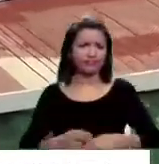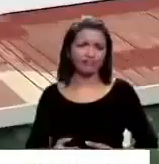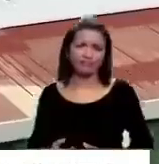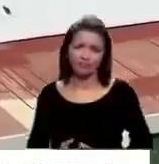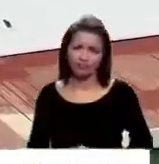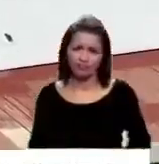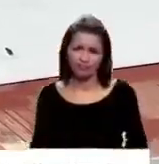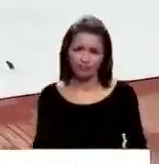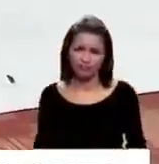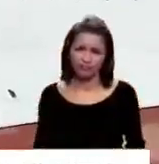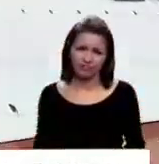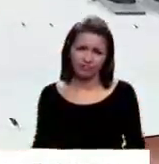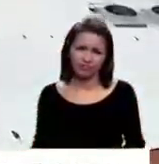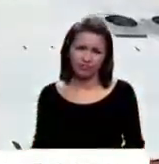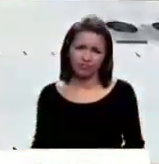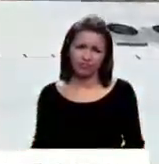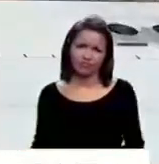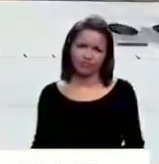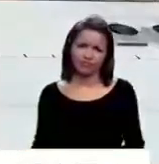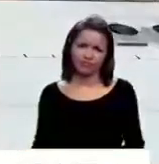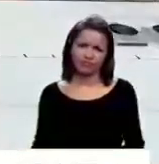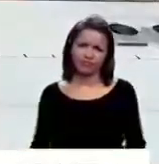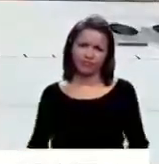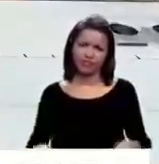para el día de hoy